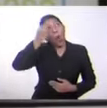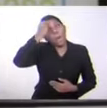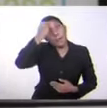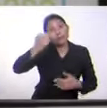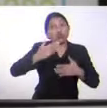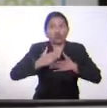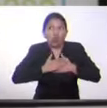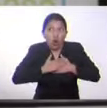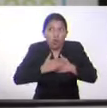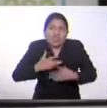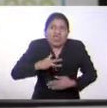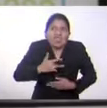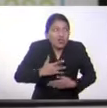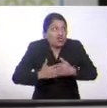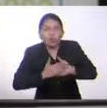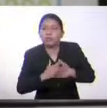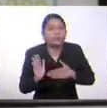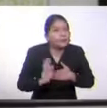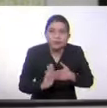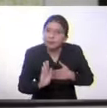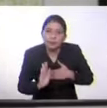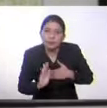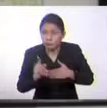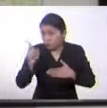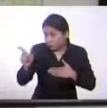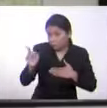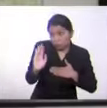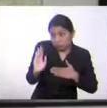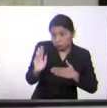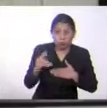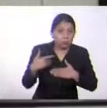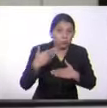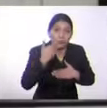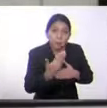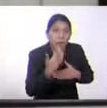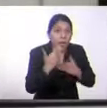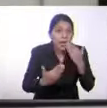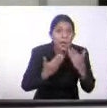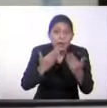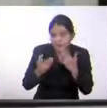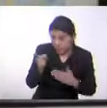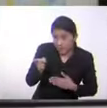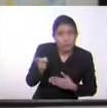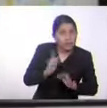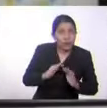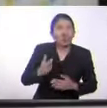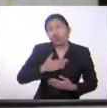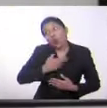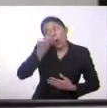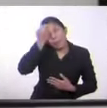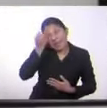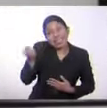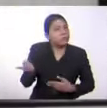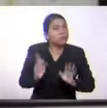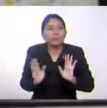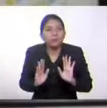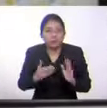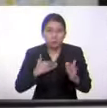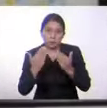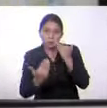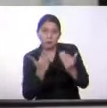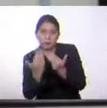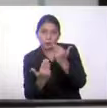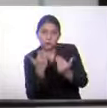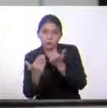la persona que escribe, sino que pretende dar una clara imagen de lo que estudió, de lo que vio o de lo